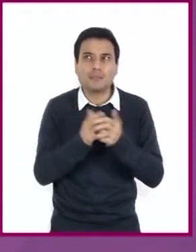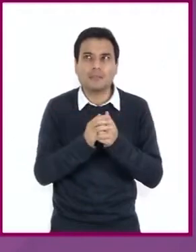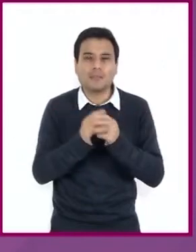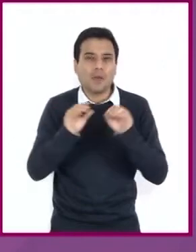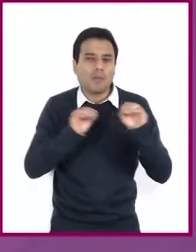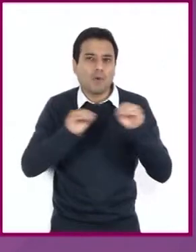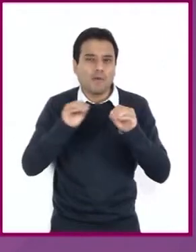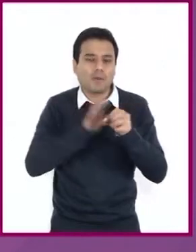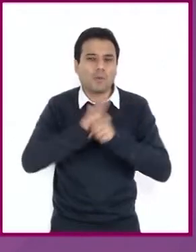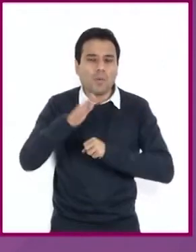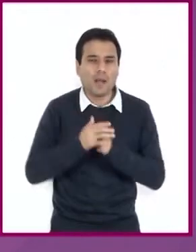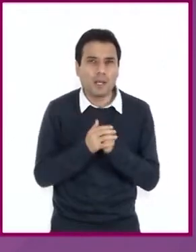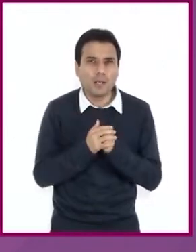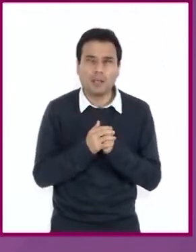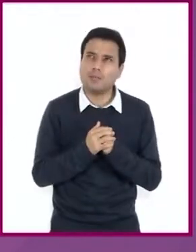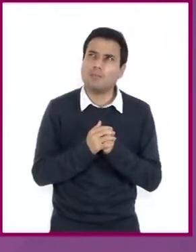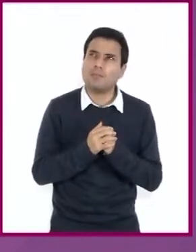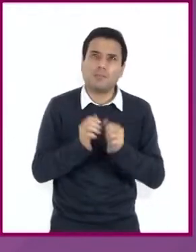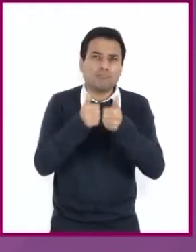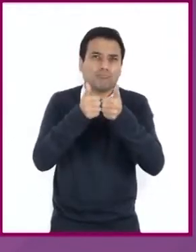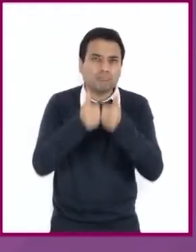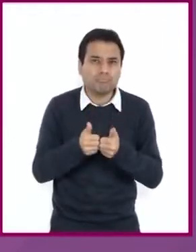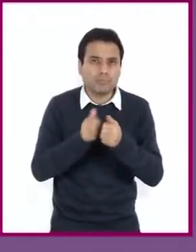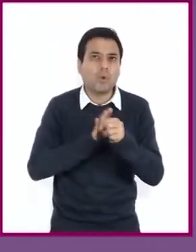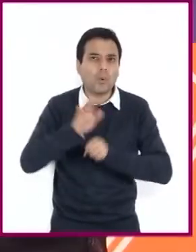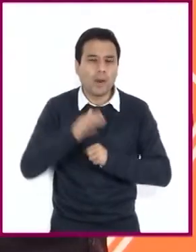mueven? ¿Cuáles de ellos carecen de movimiento?